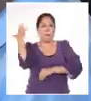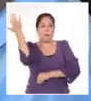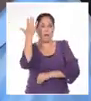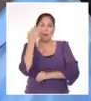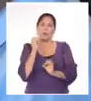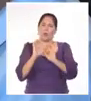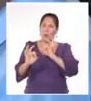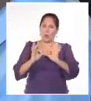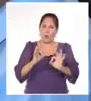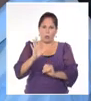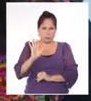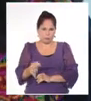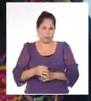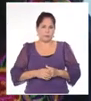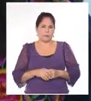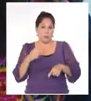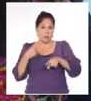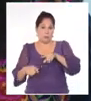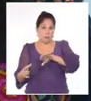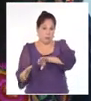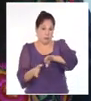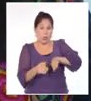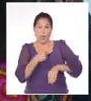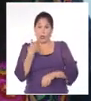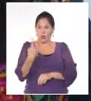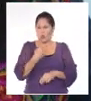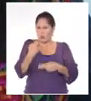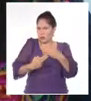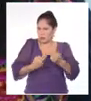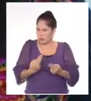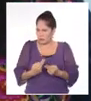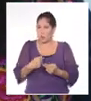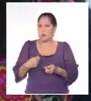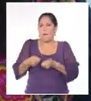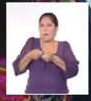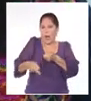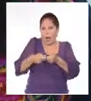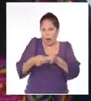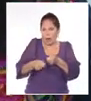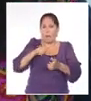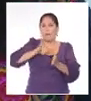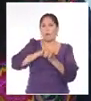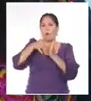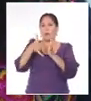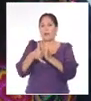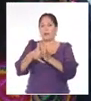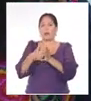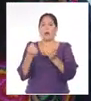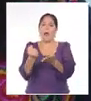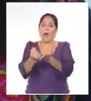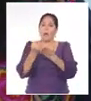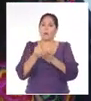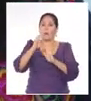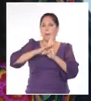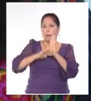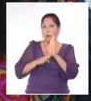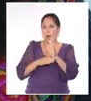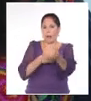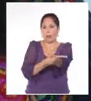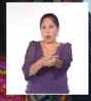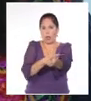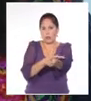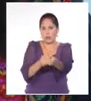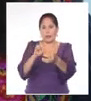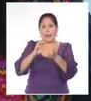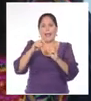ese sentido. Hemos ejecutado, hemos financiado proyectos asociados al programa de pequeñas donaciones del GEF. Es